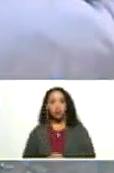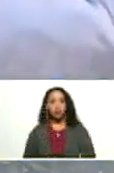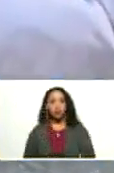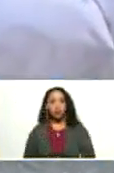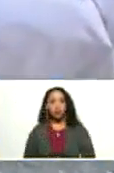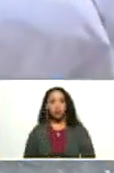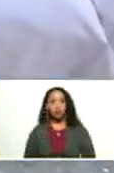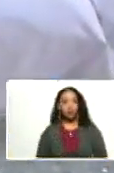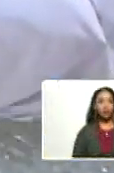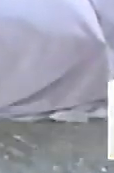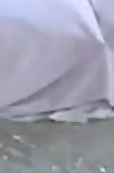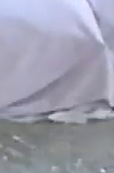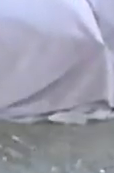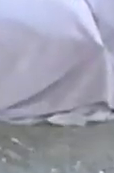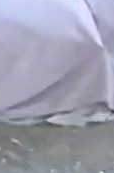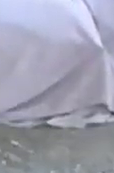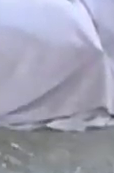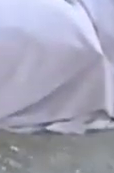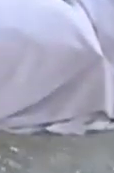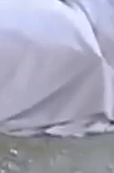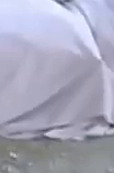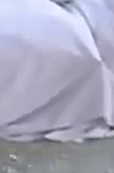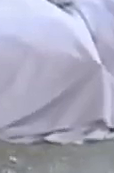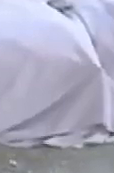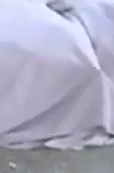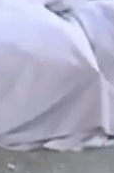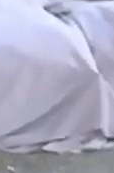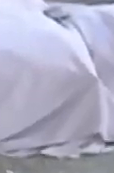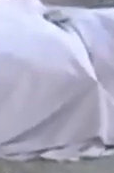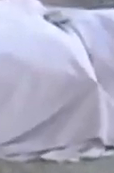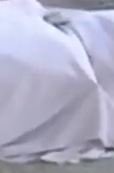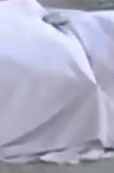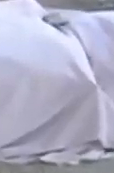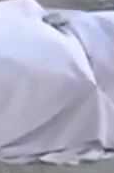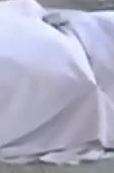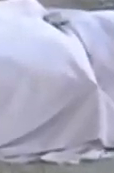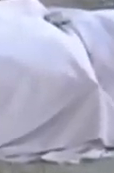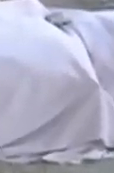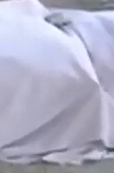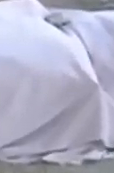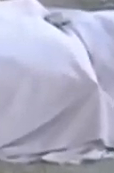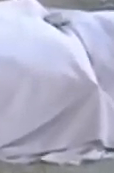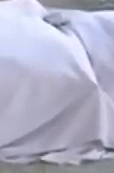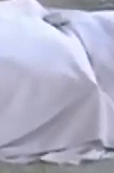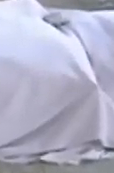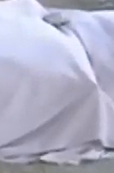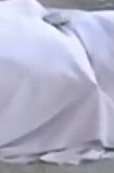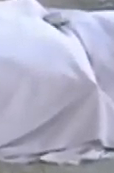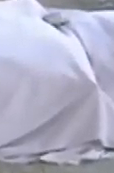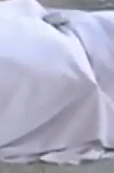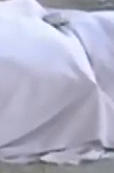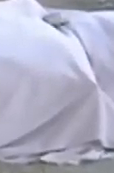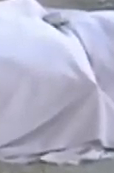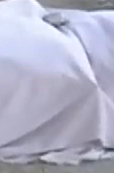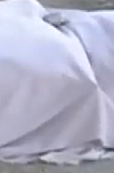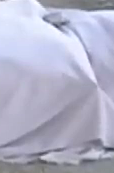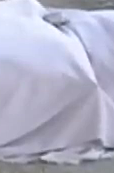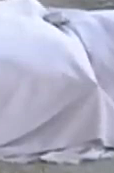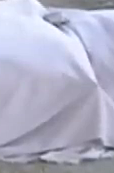Gloria al bravo pueblo que el yugo lanzó,